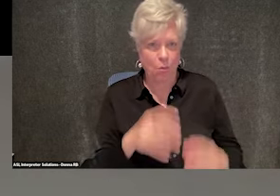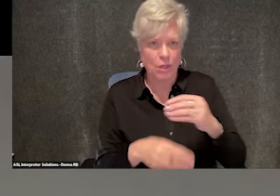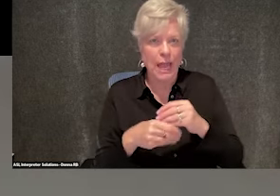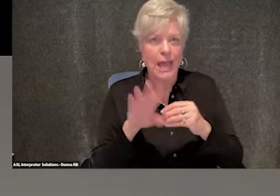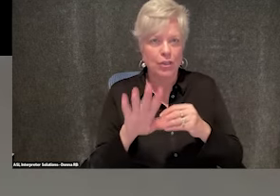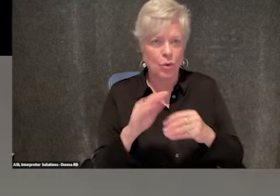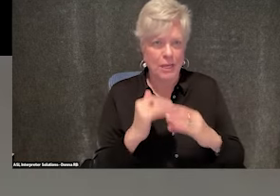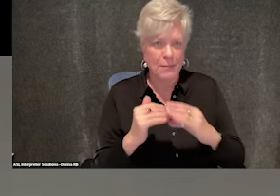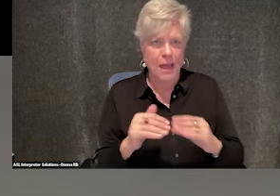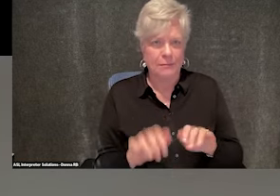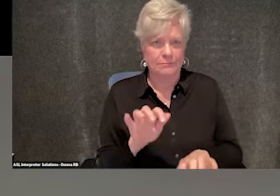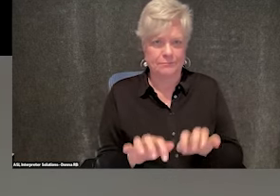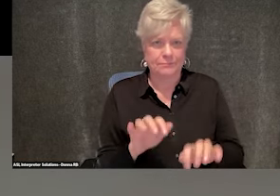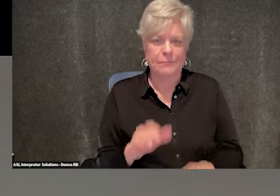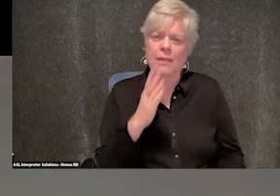Por favor, llenen.